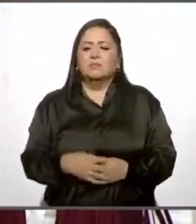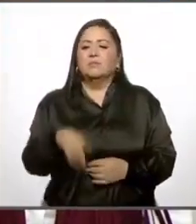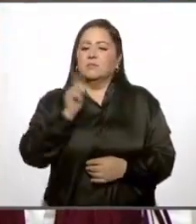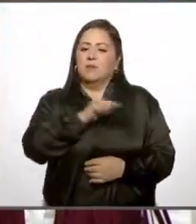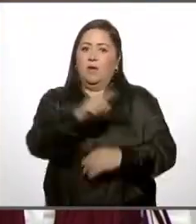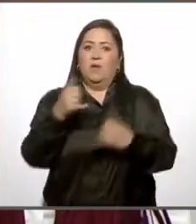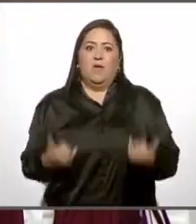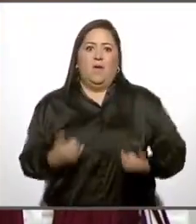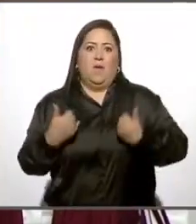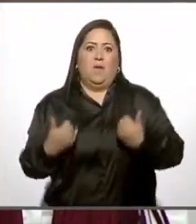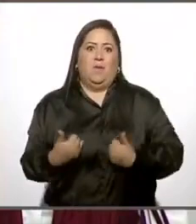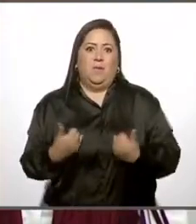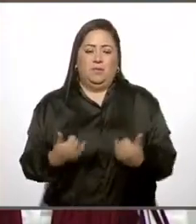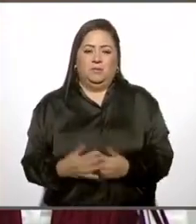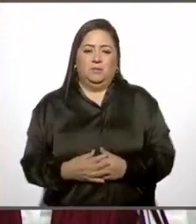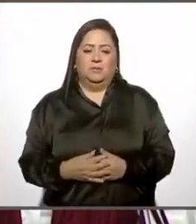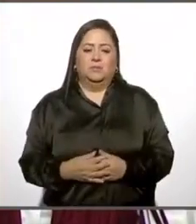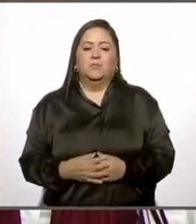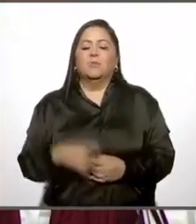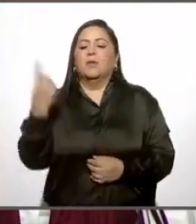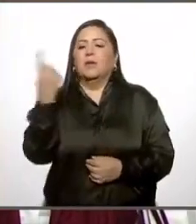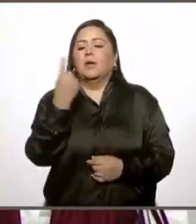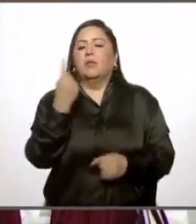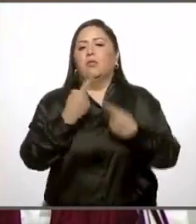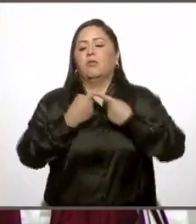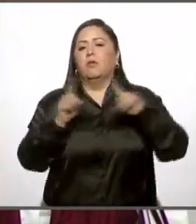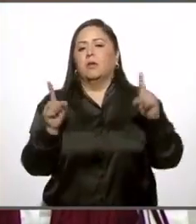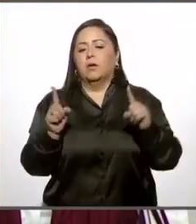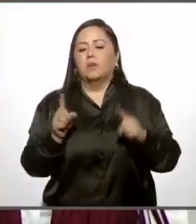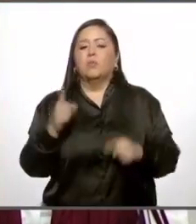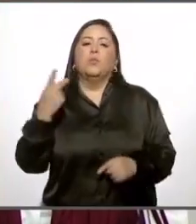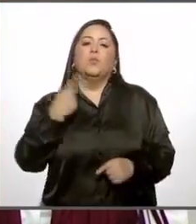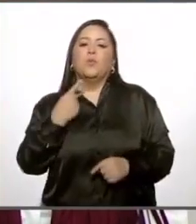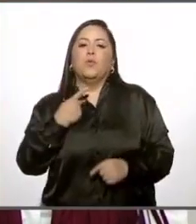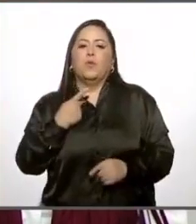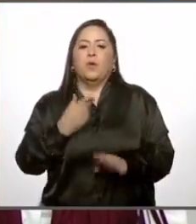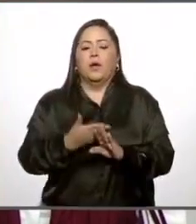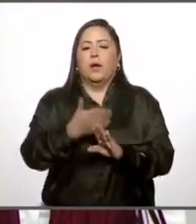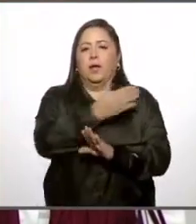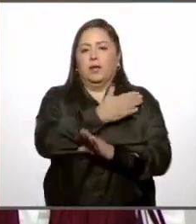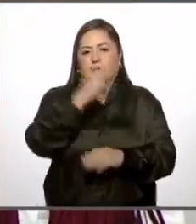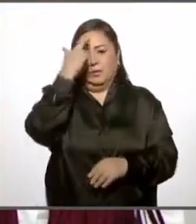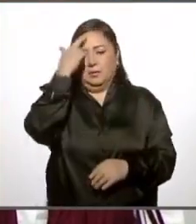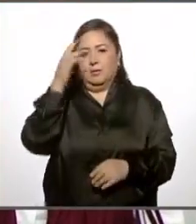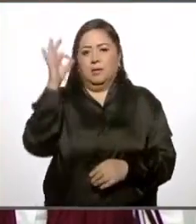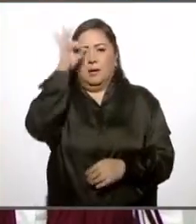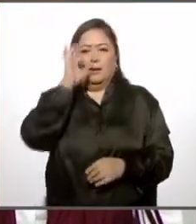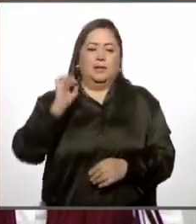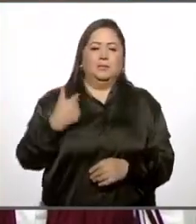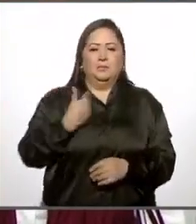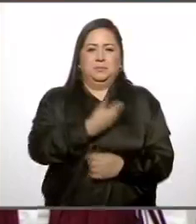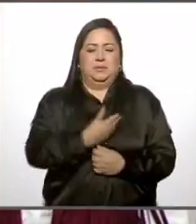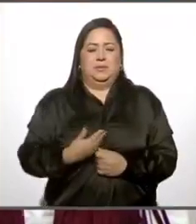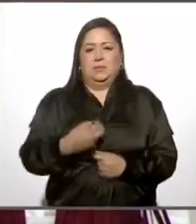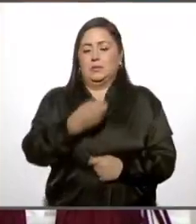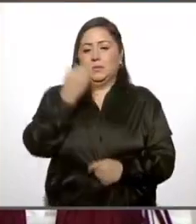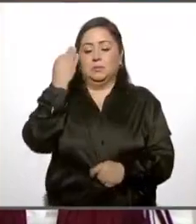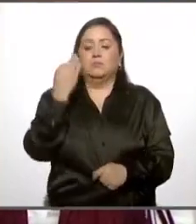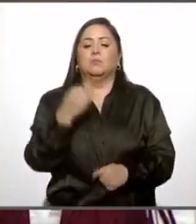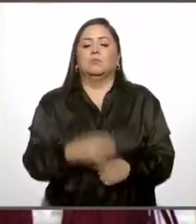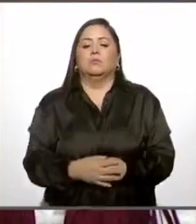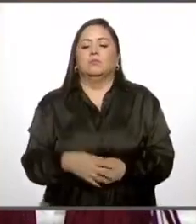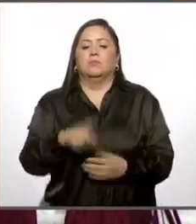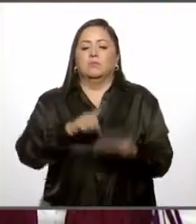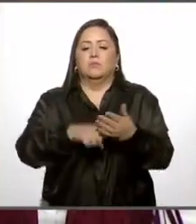jóvenes. A diferencia de la política de guerra implementada por Calderón, que por cierto